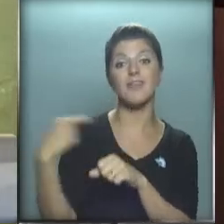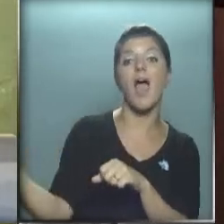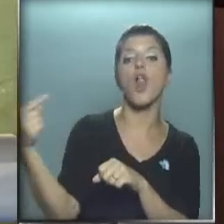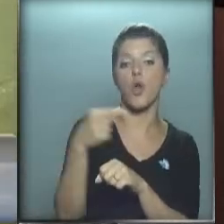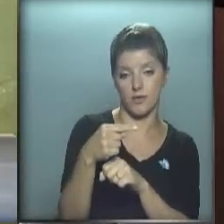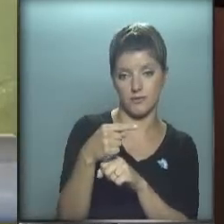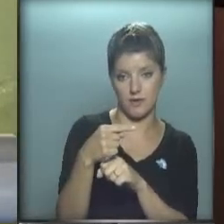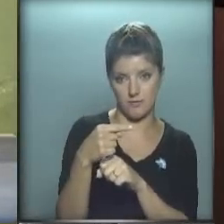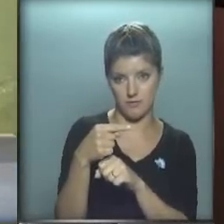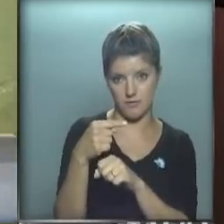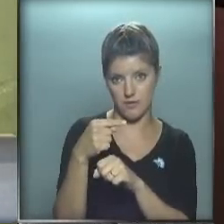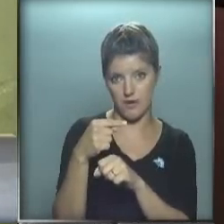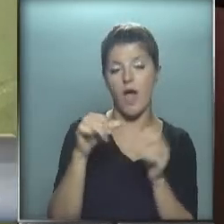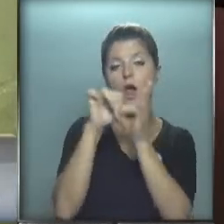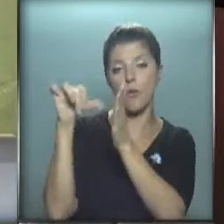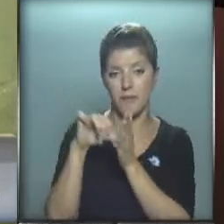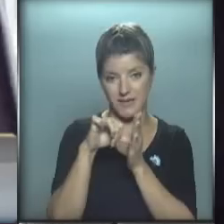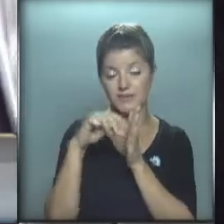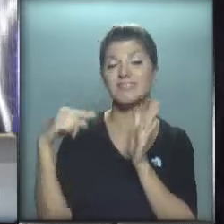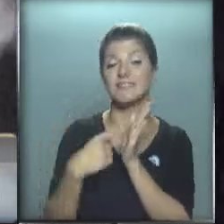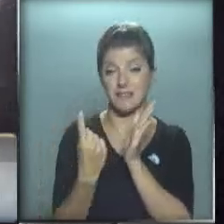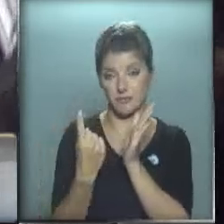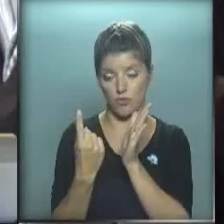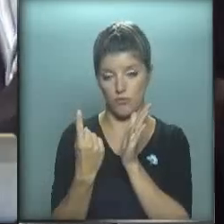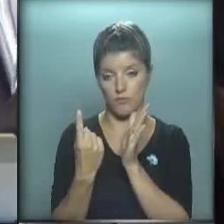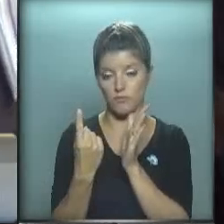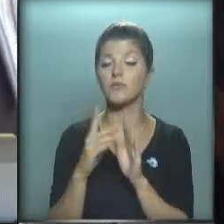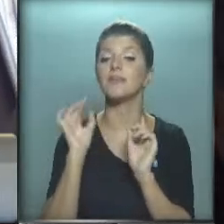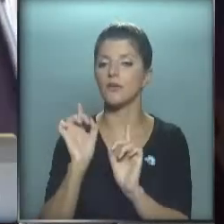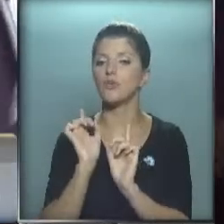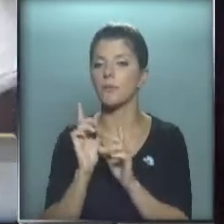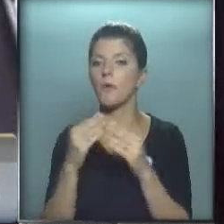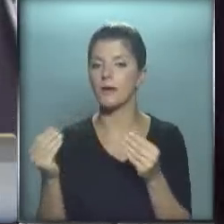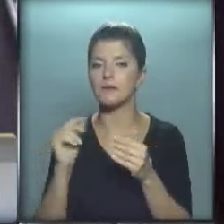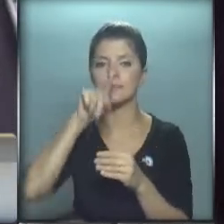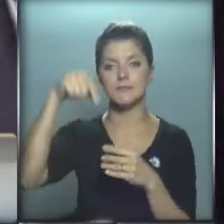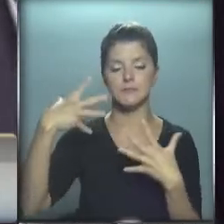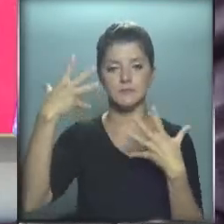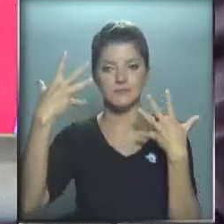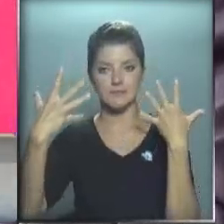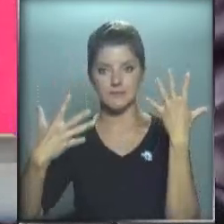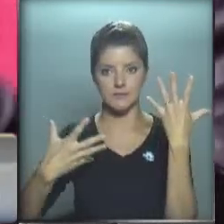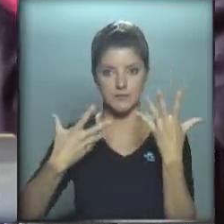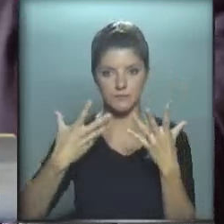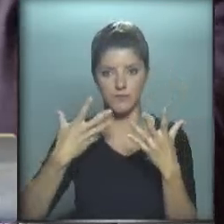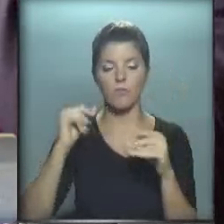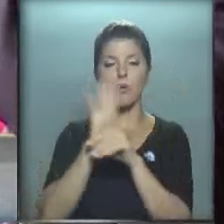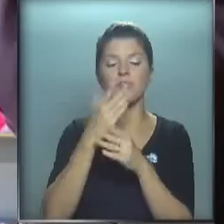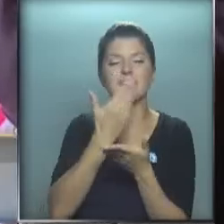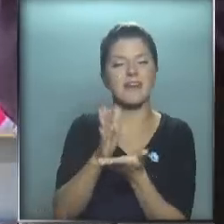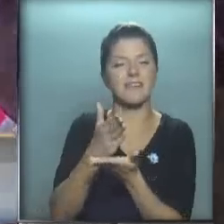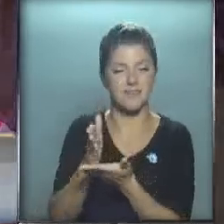a los países eh centrales europeos y esto provocó una una reacción eh xenófoba